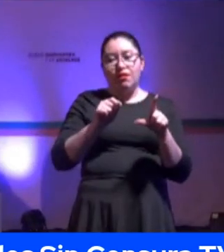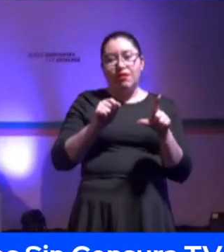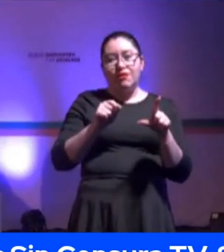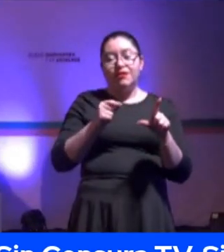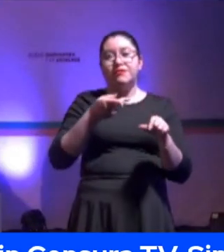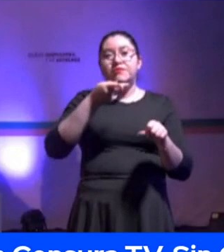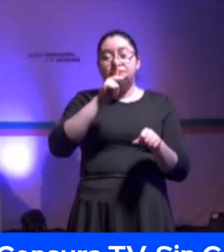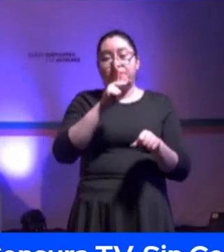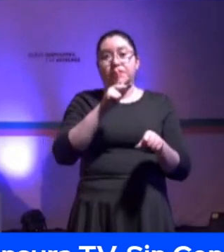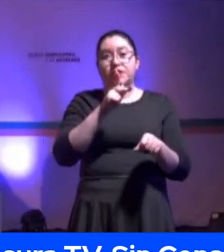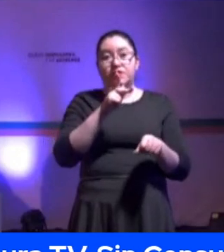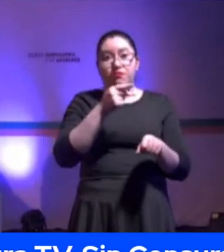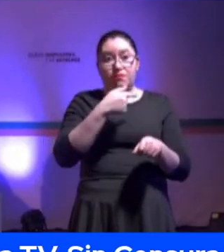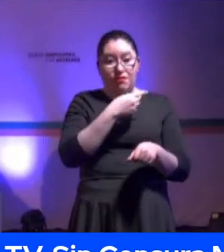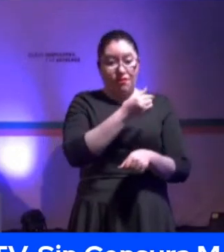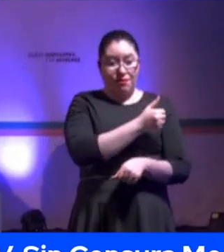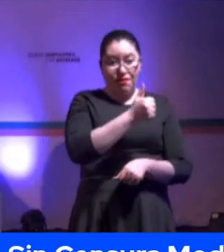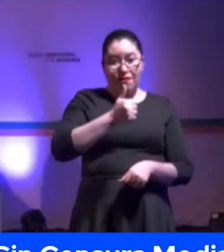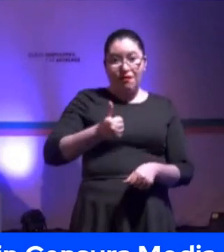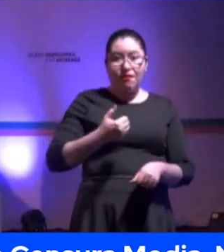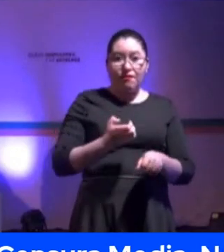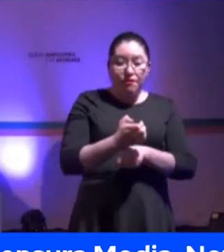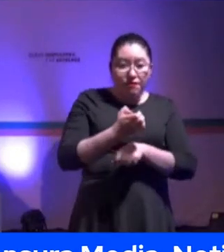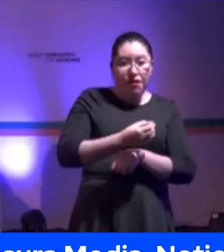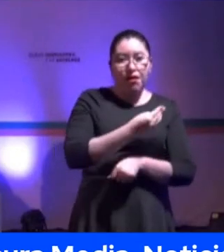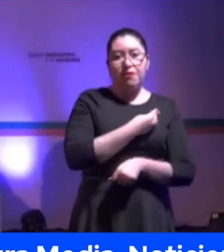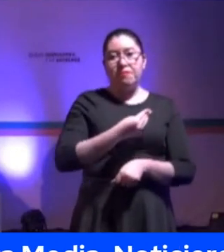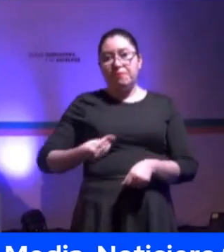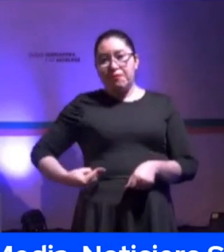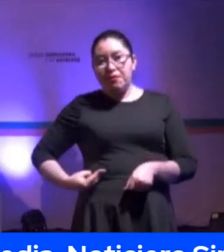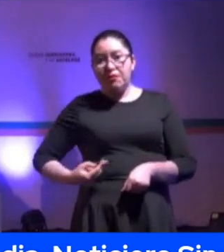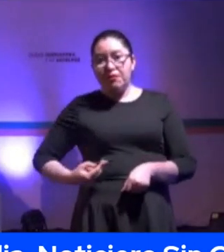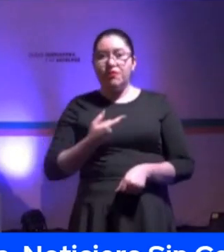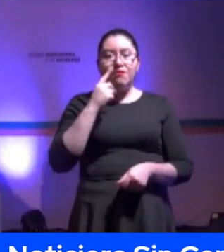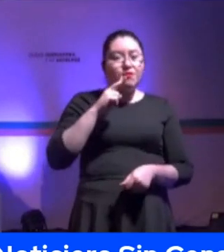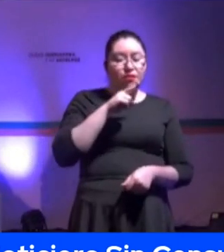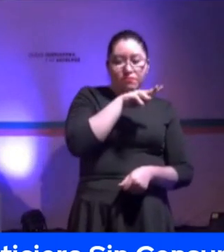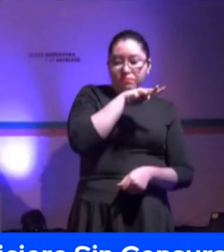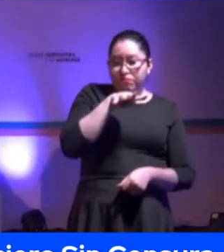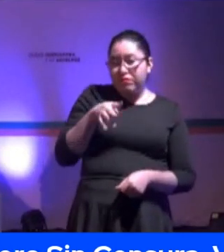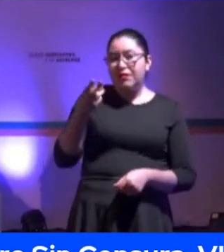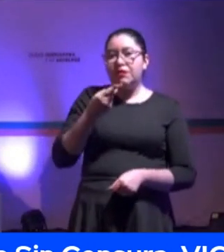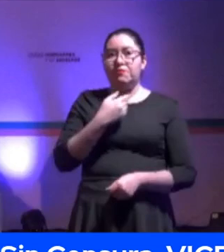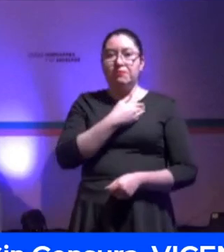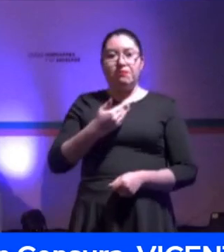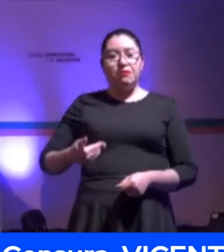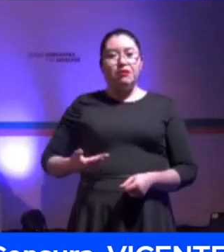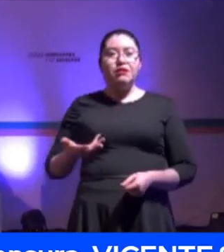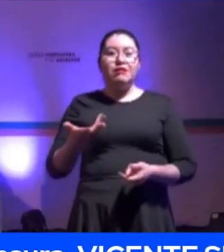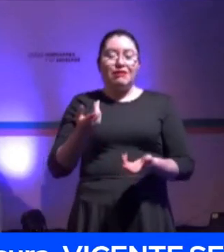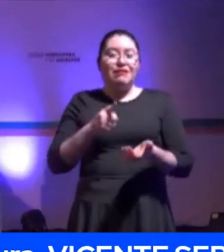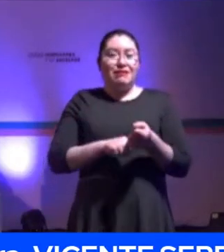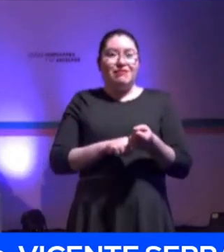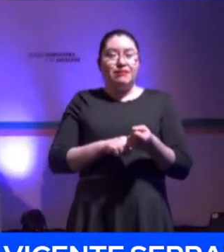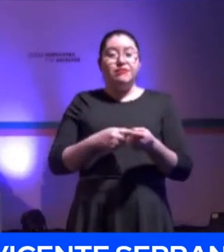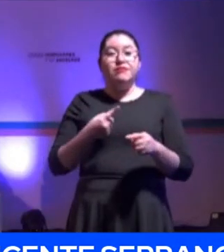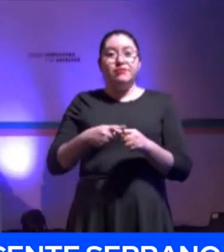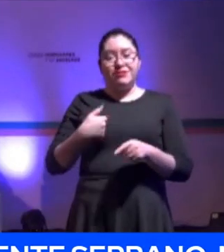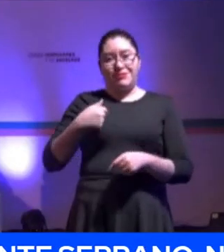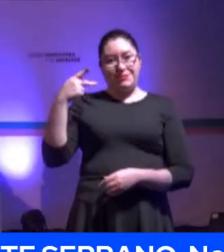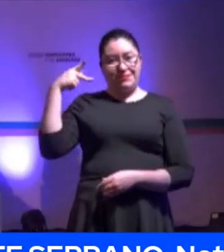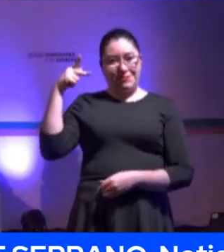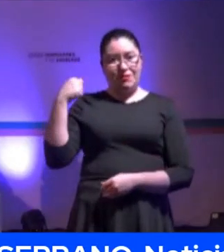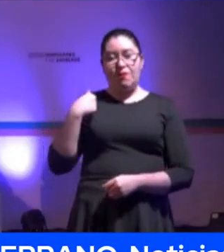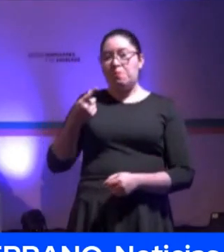nacional, pero municipalmente los medios están pagados, municipalmente tenemos a los presidentes, que, y esto es, yo soy de Puebla,